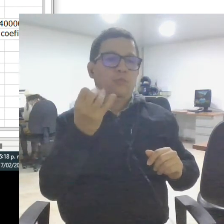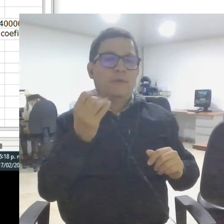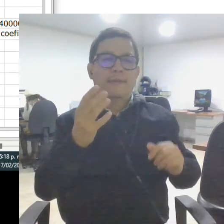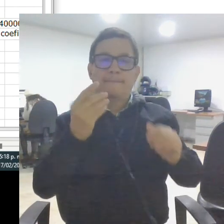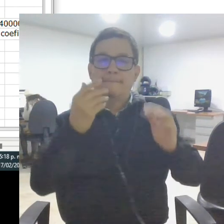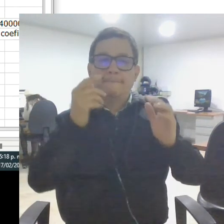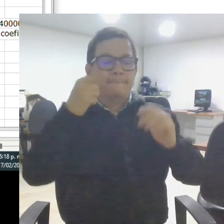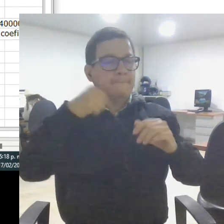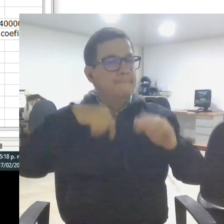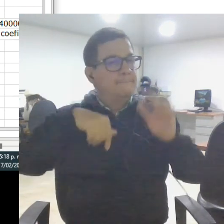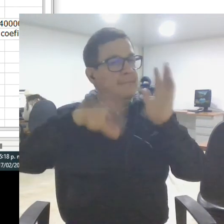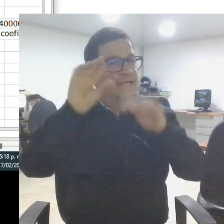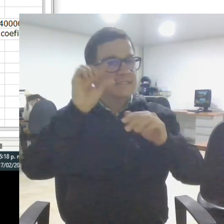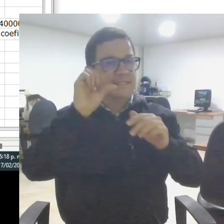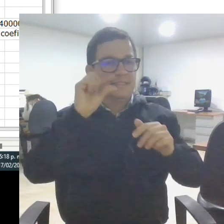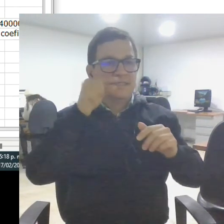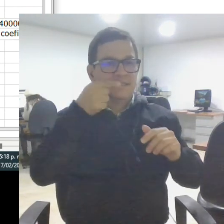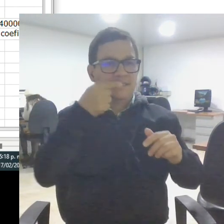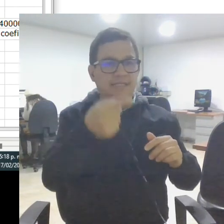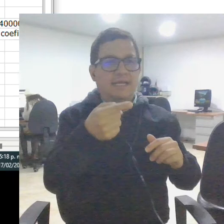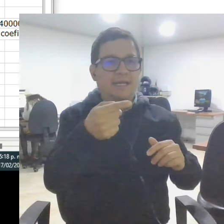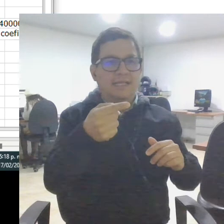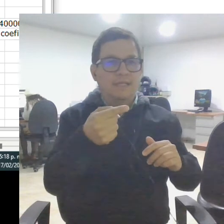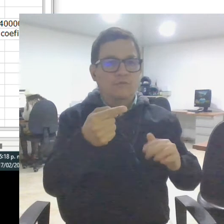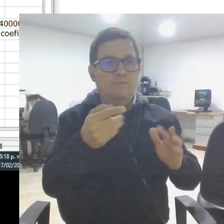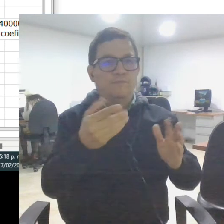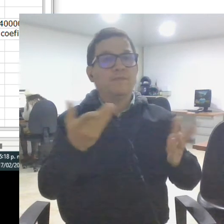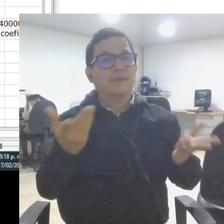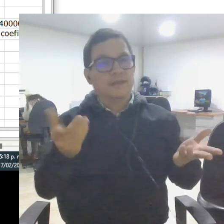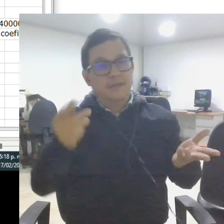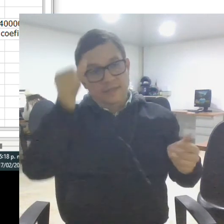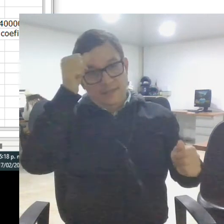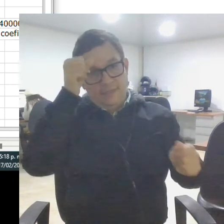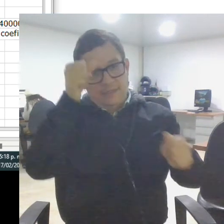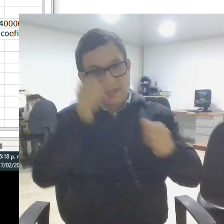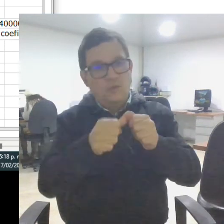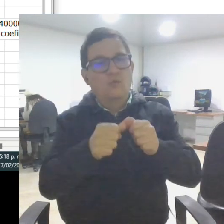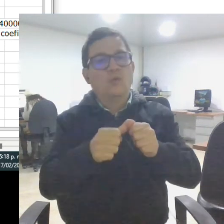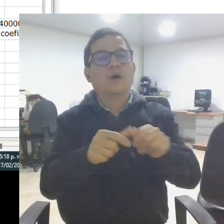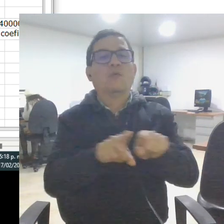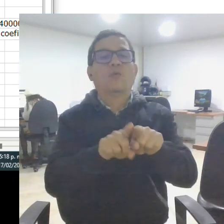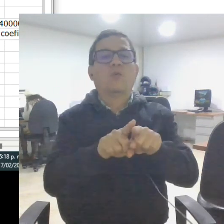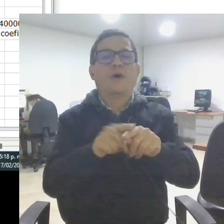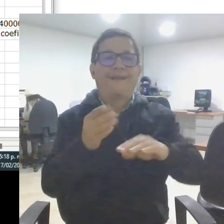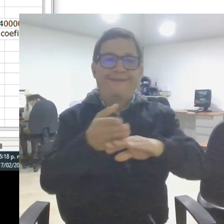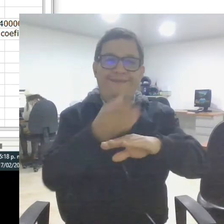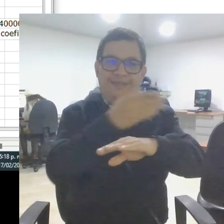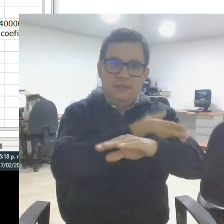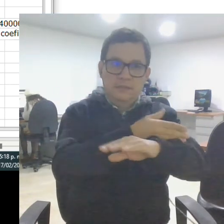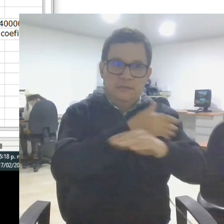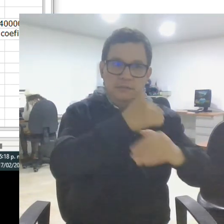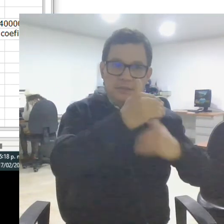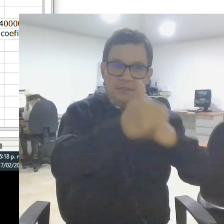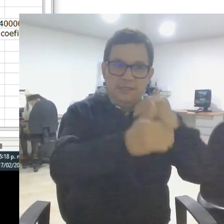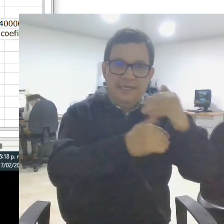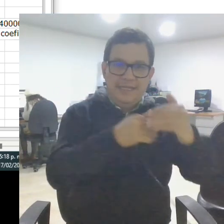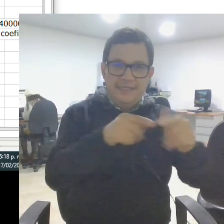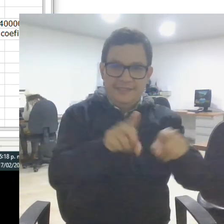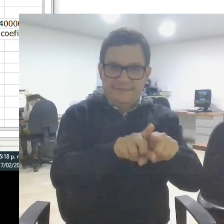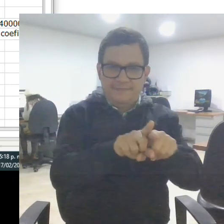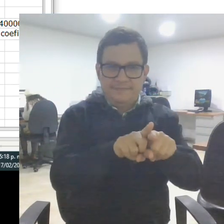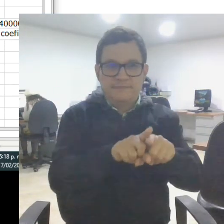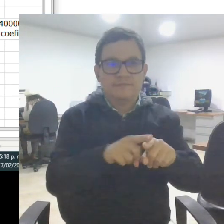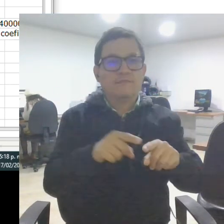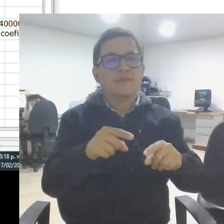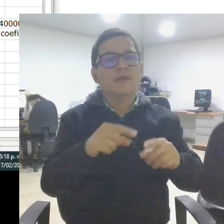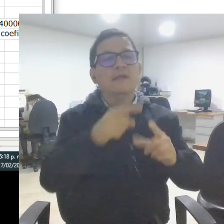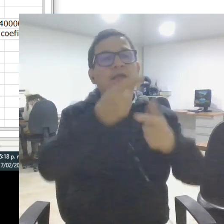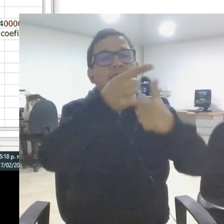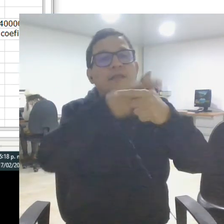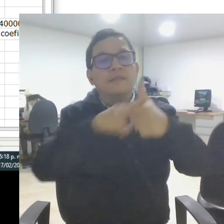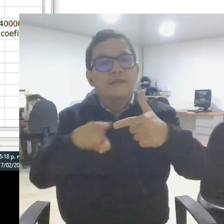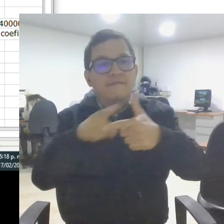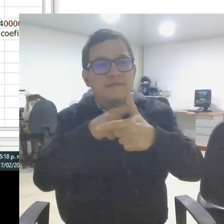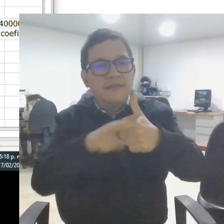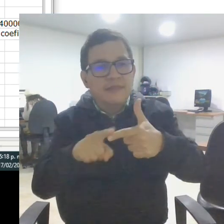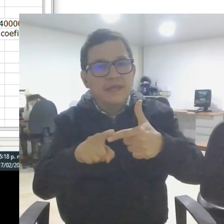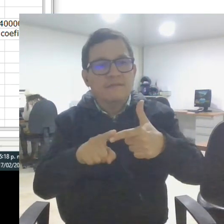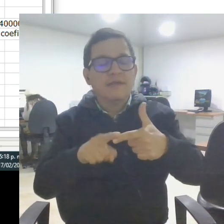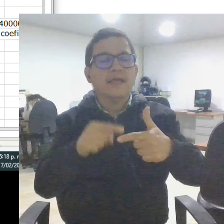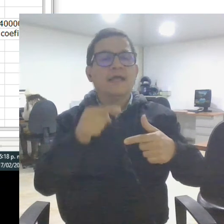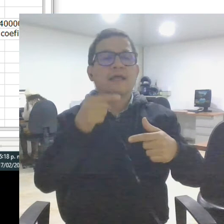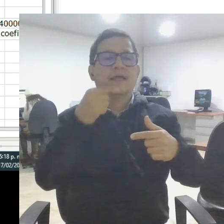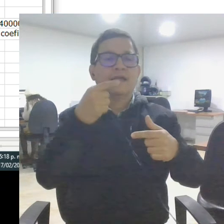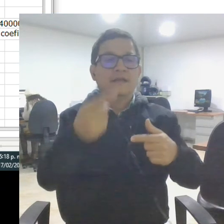más negativo. Ahora bien, recuerden, volvemos al paso anterior, lo que habíamos hecho acá. Dividimos esta variable